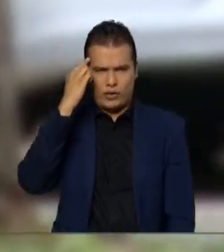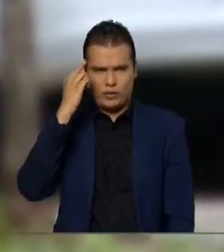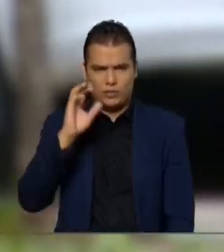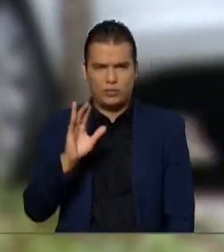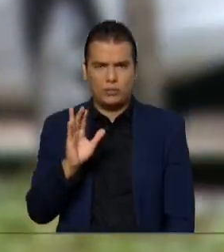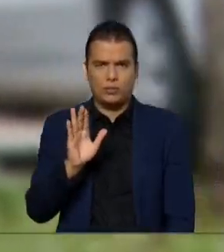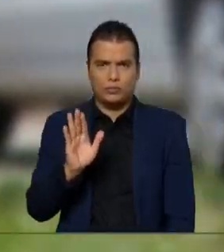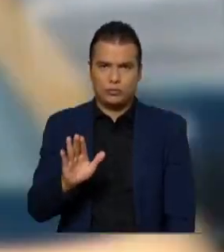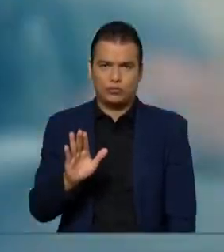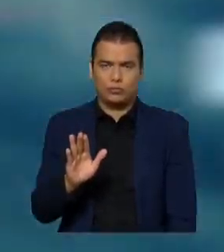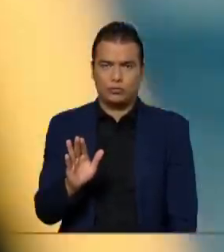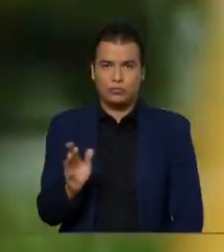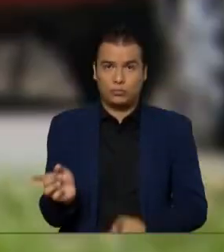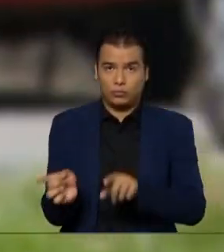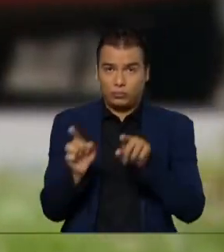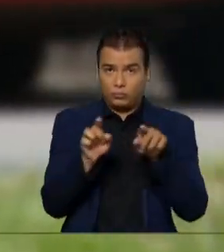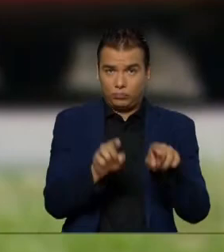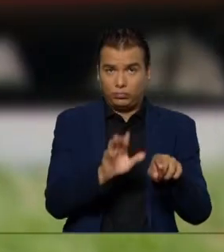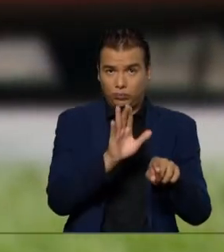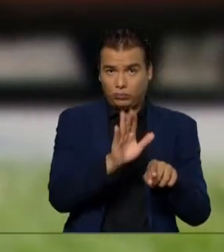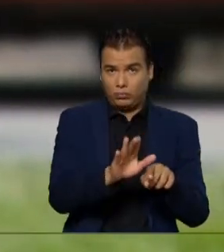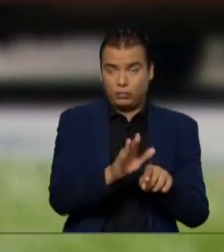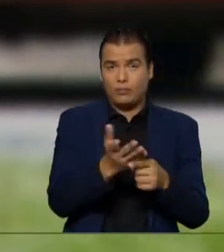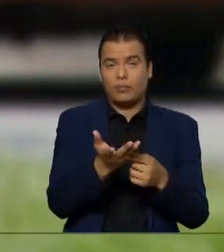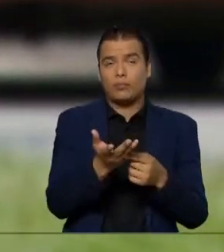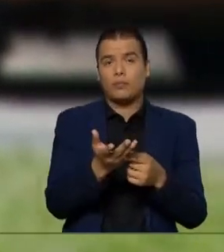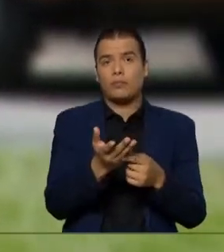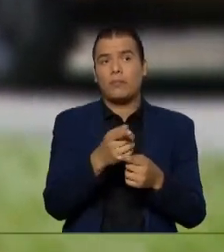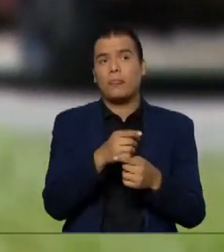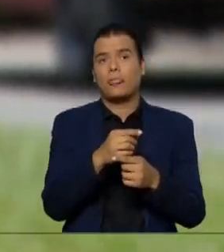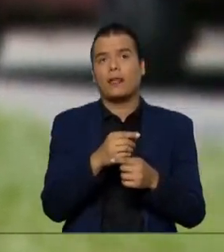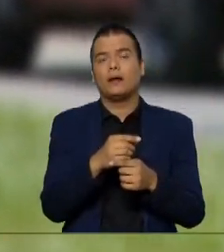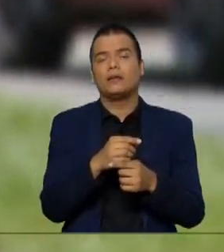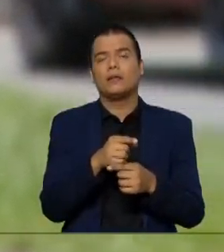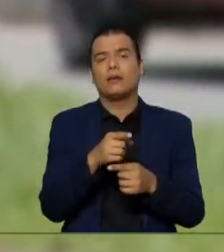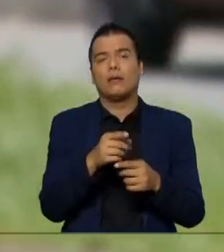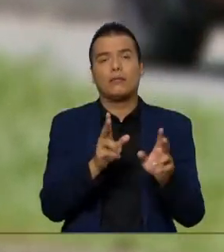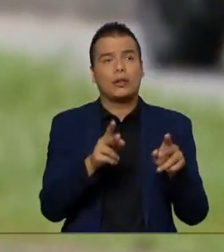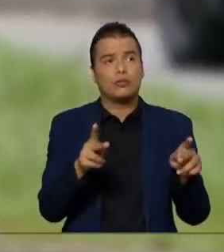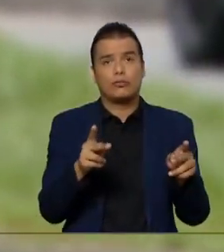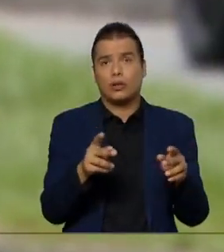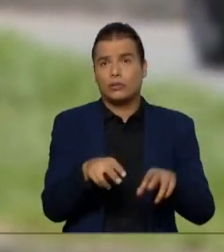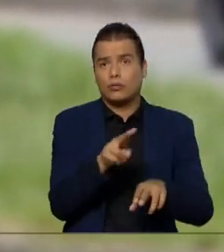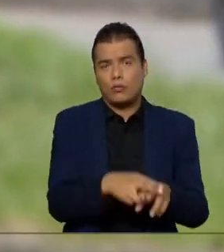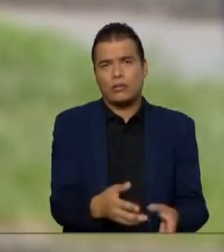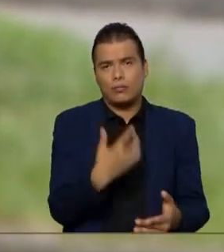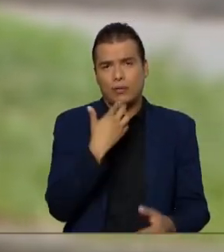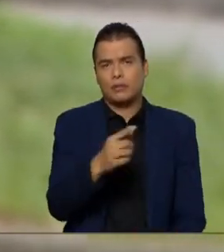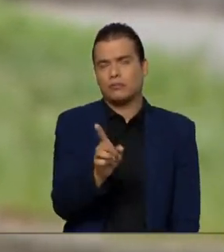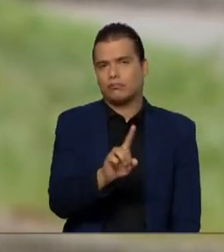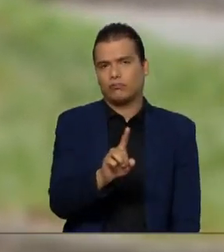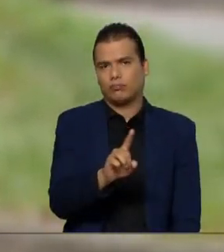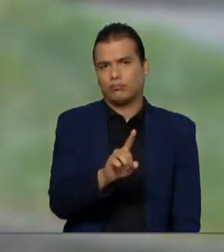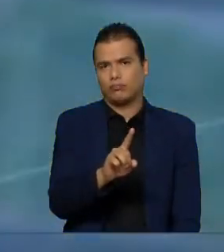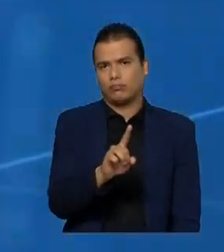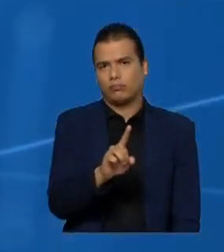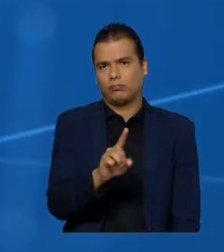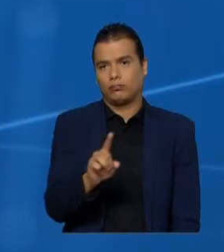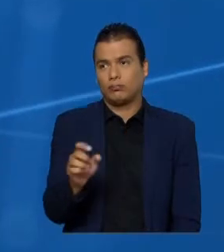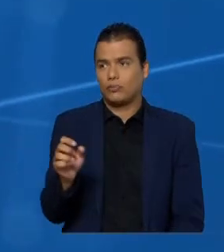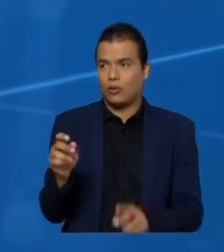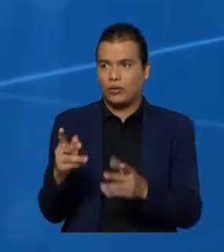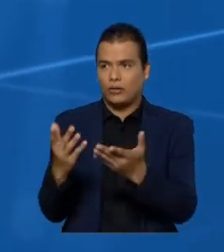que definitivamente están basados en la seguridad ligados a la policía y a las fuerzas militares. Edwin